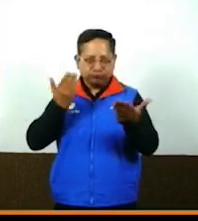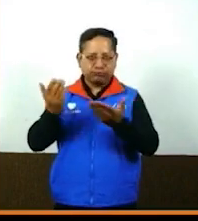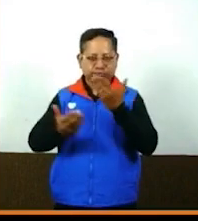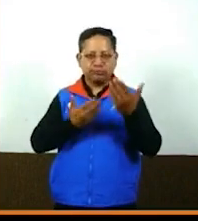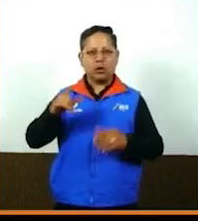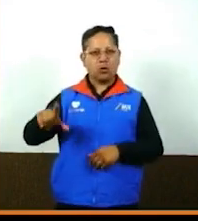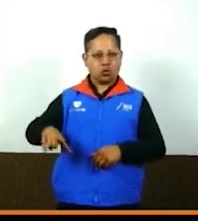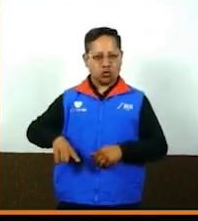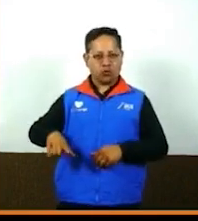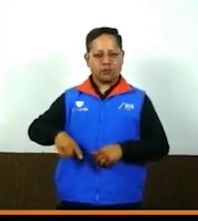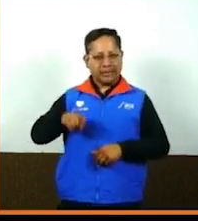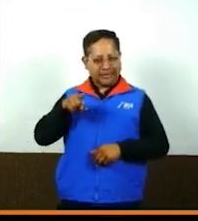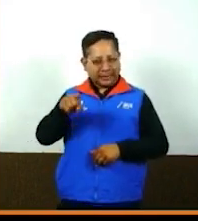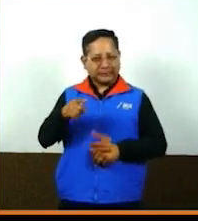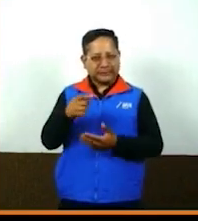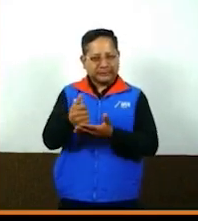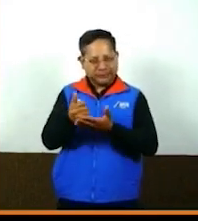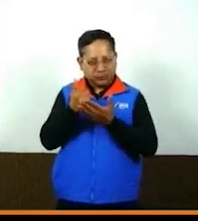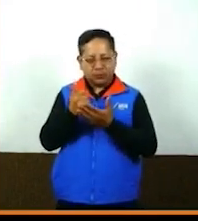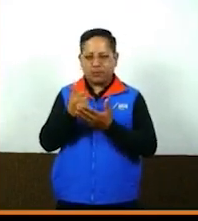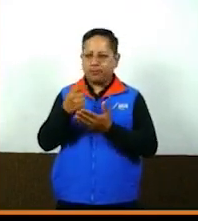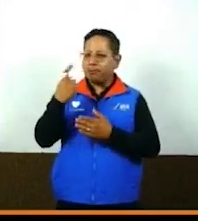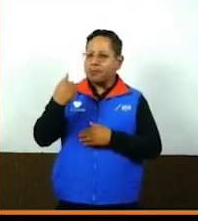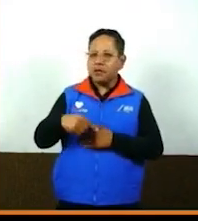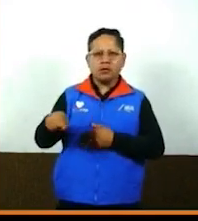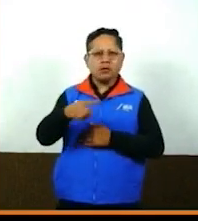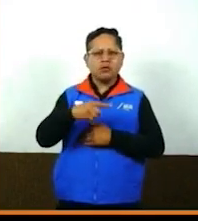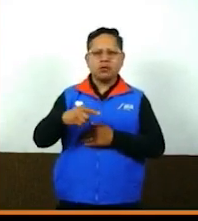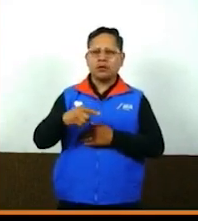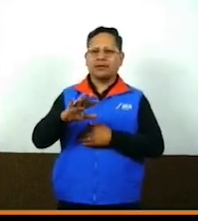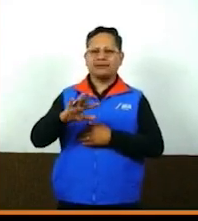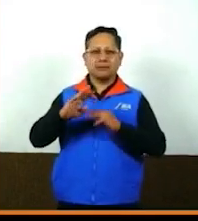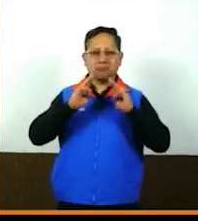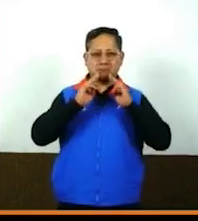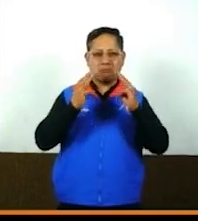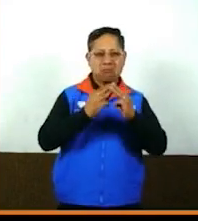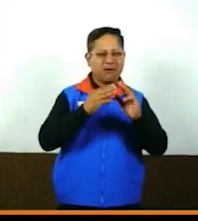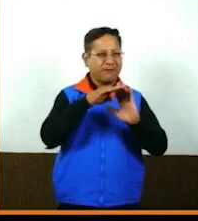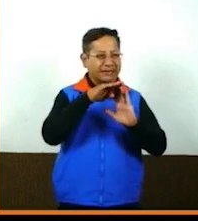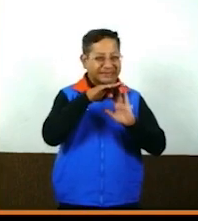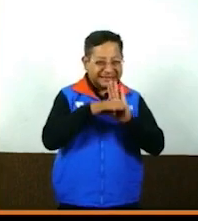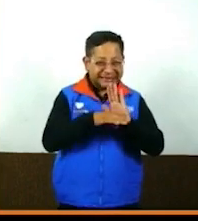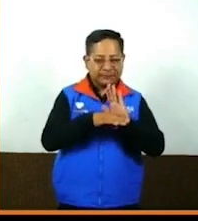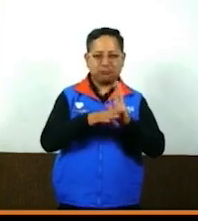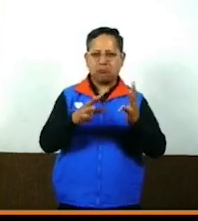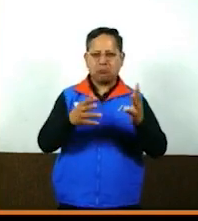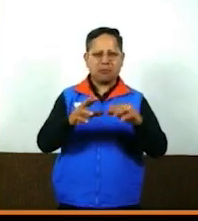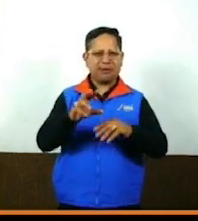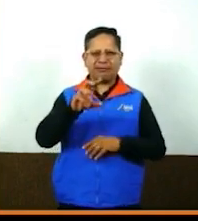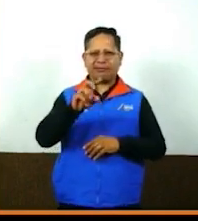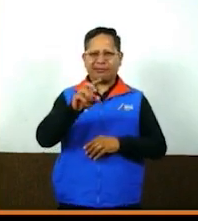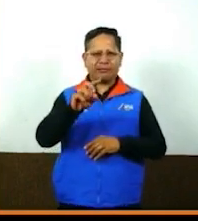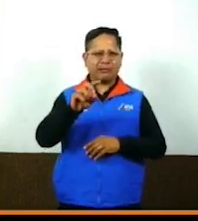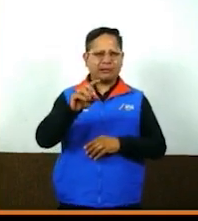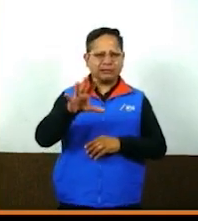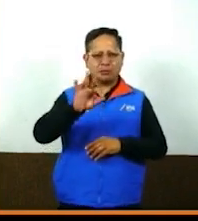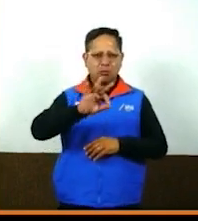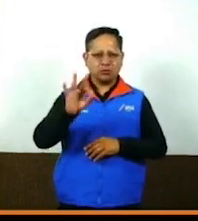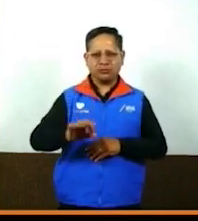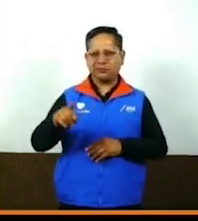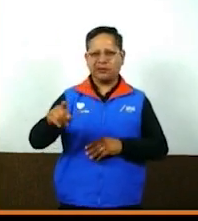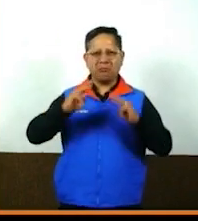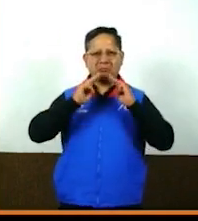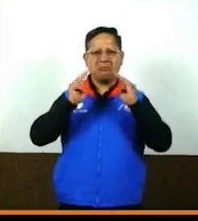el gobierno del Estado, nuestro objetivo era reducir un 30, un 35% la delincuencia en jóvenes en esta